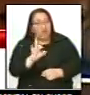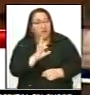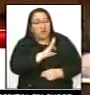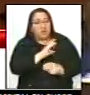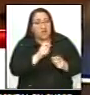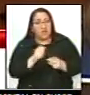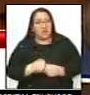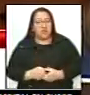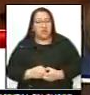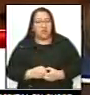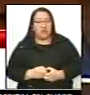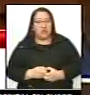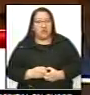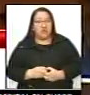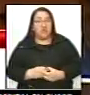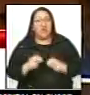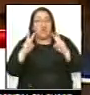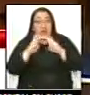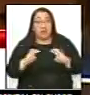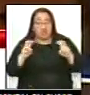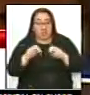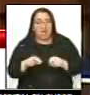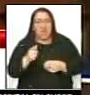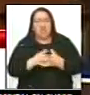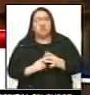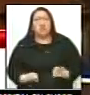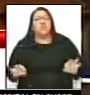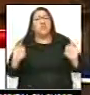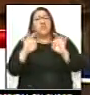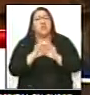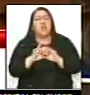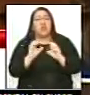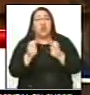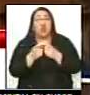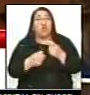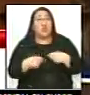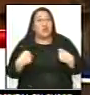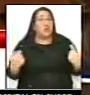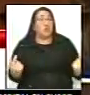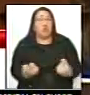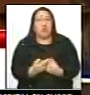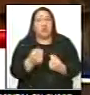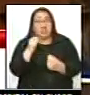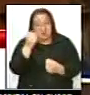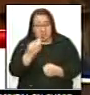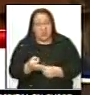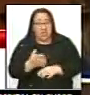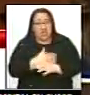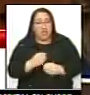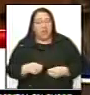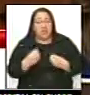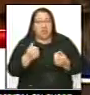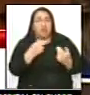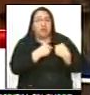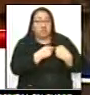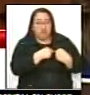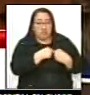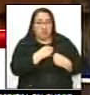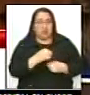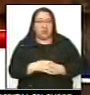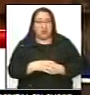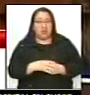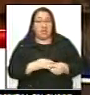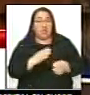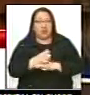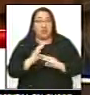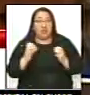fiscalización y de investigación, que es muy importante, congresistas. Si bien se ha delegado la responsabilidad a